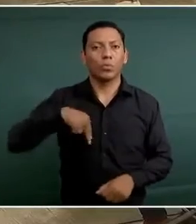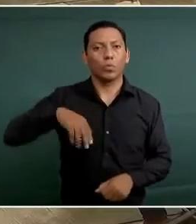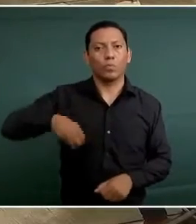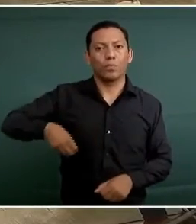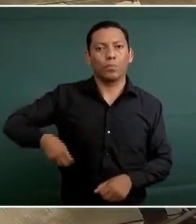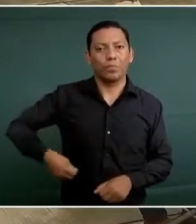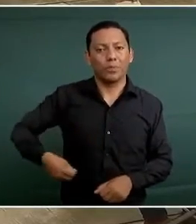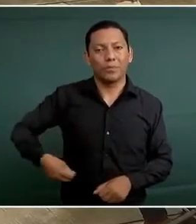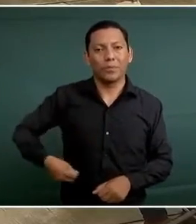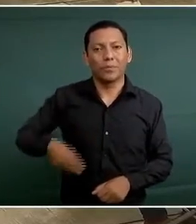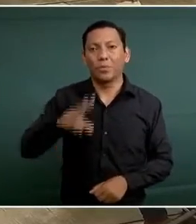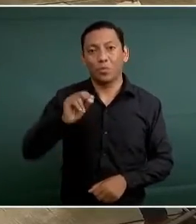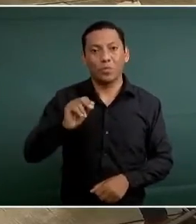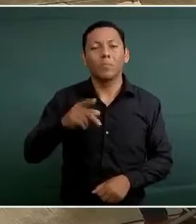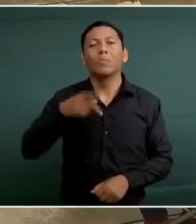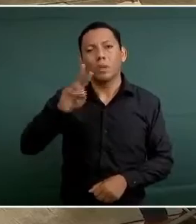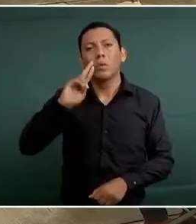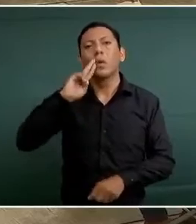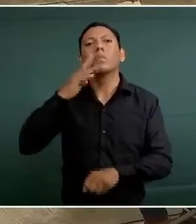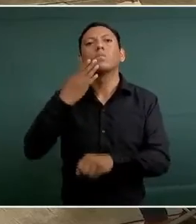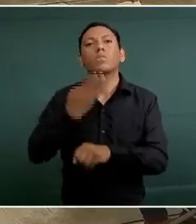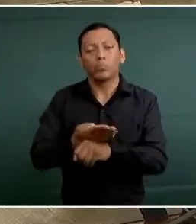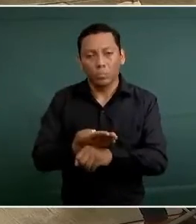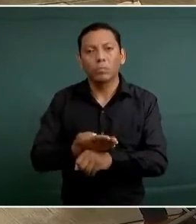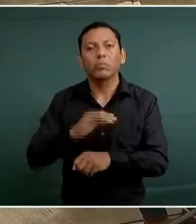pero sí somos responsables